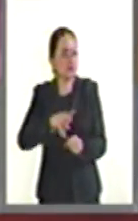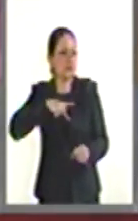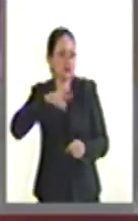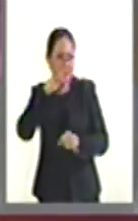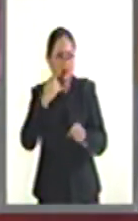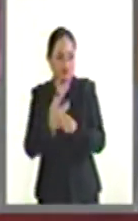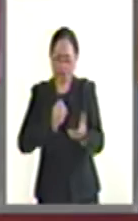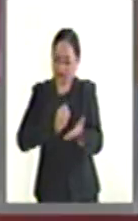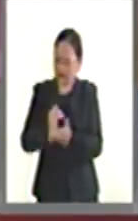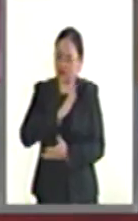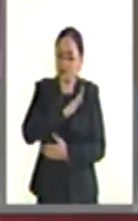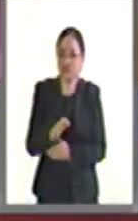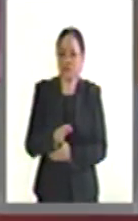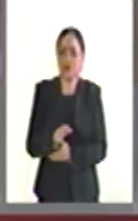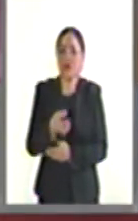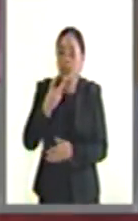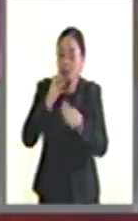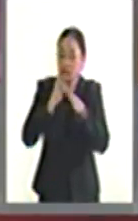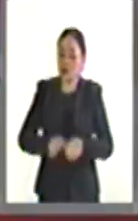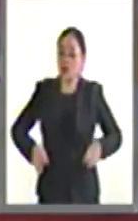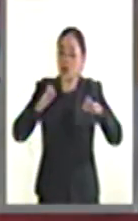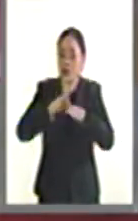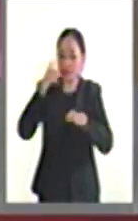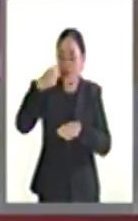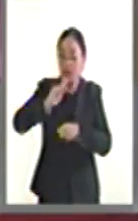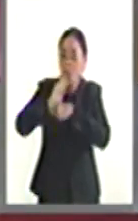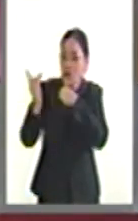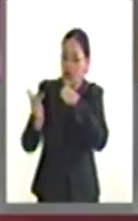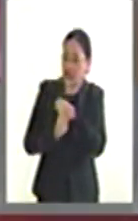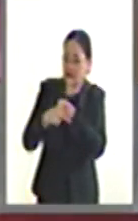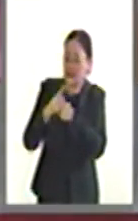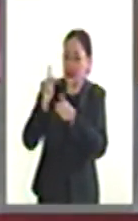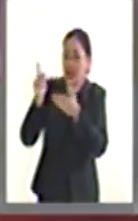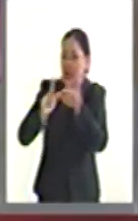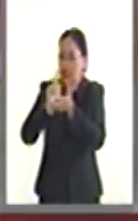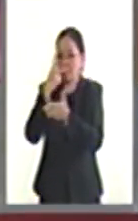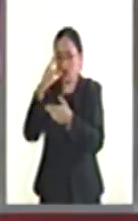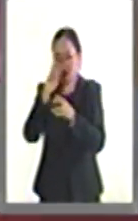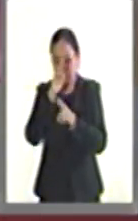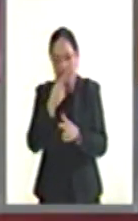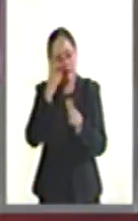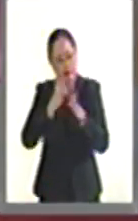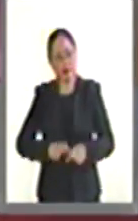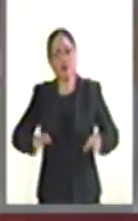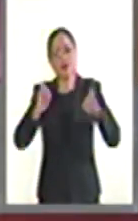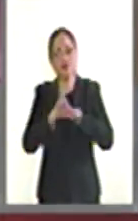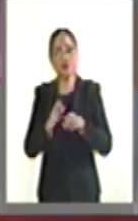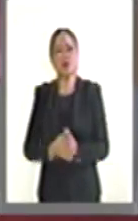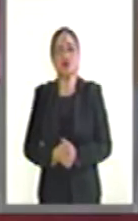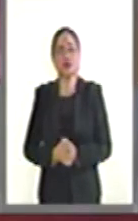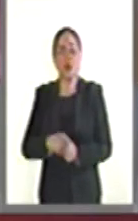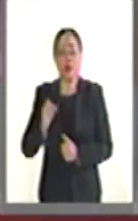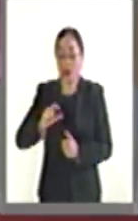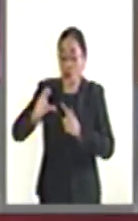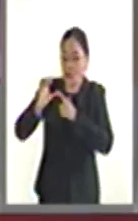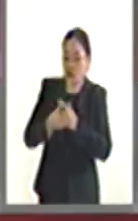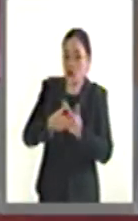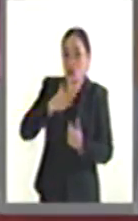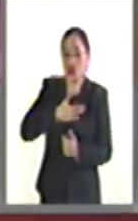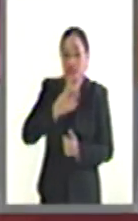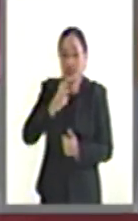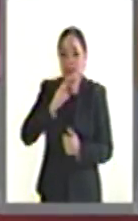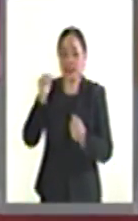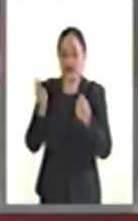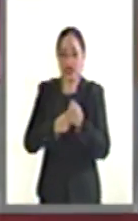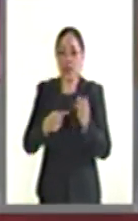decisión trascendental en la vida democrática de todo un país. La Comisión no puede convertirse en un